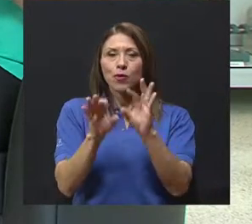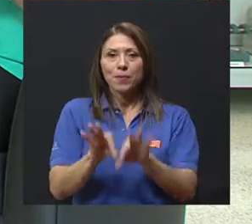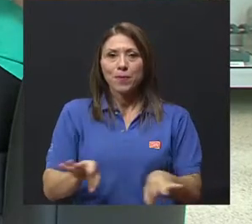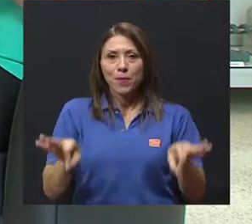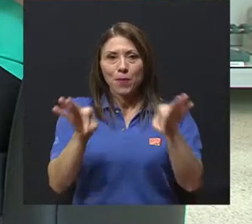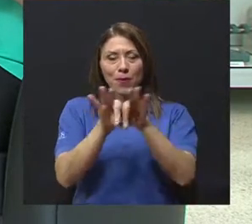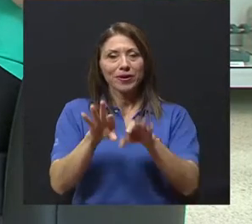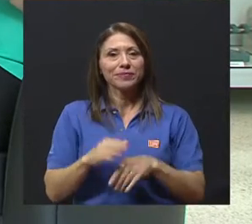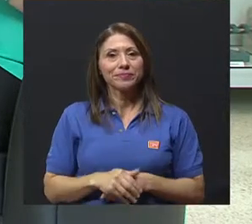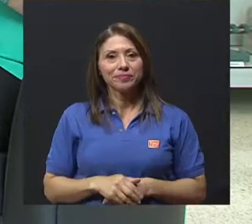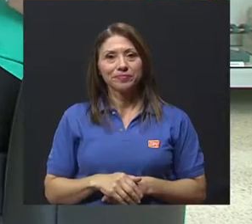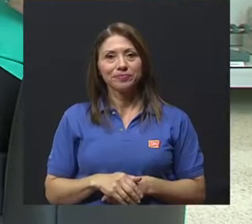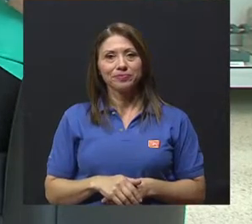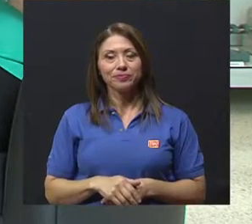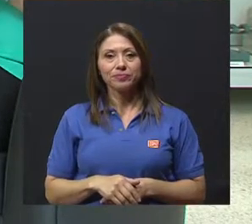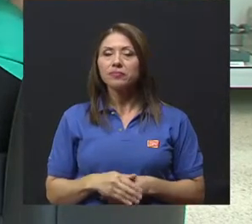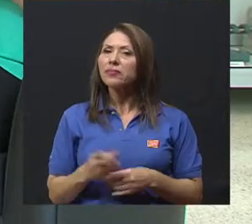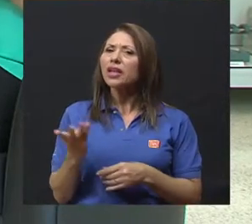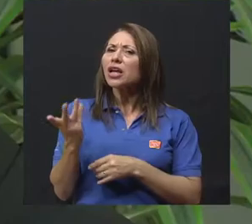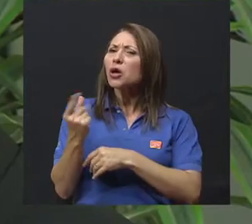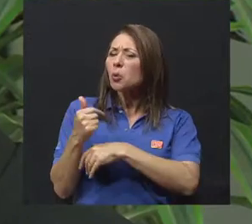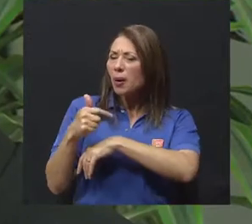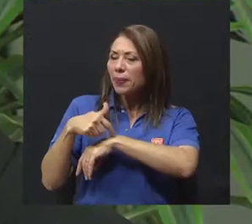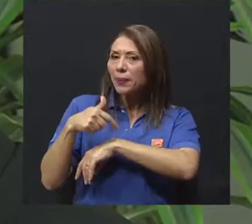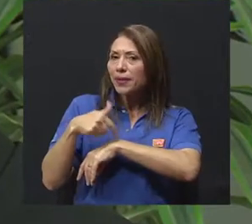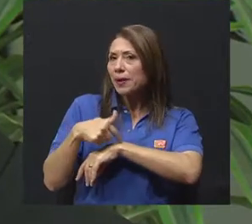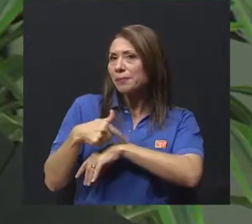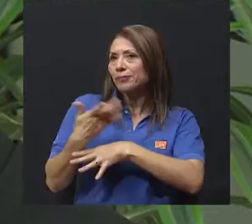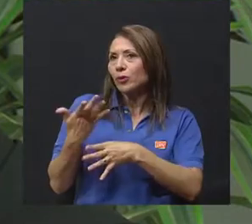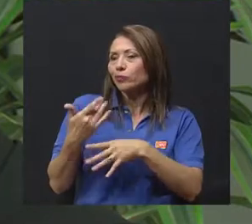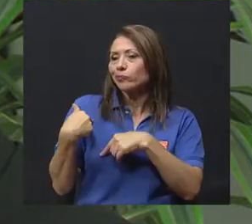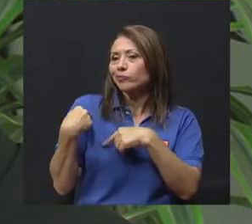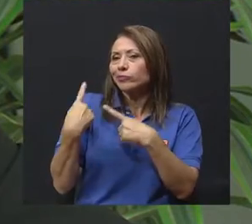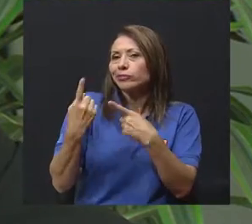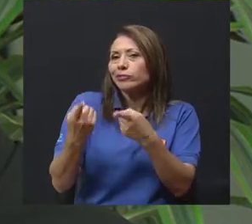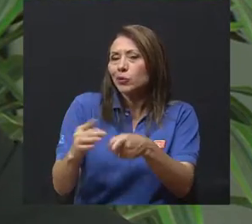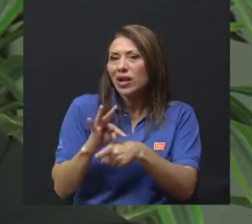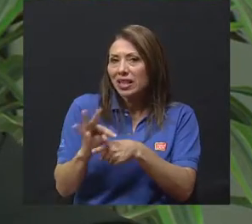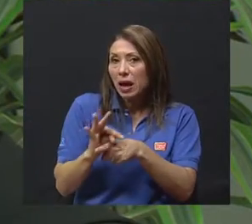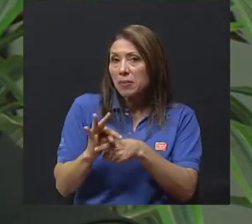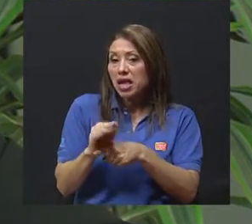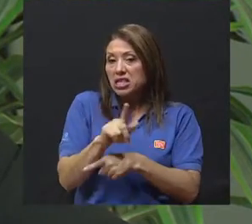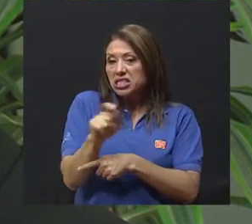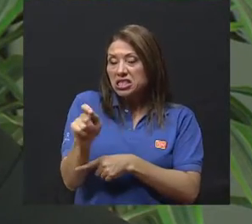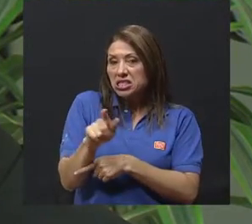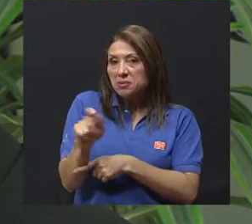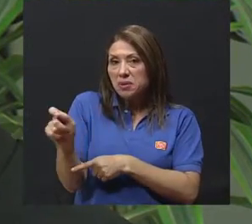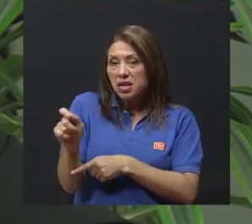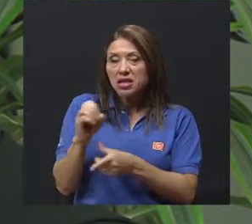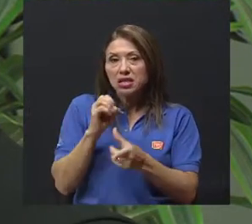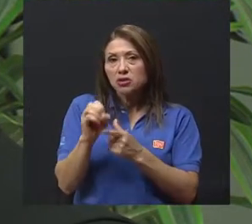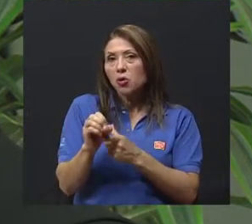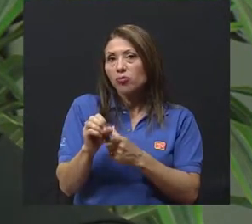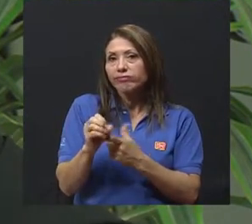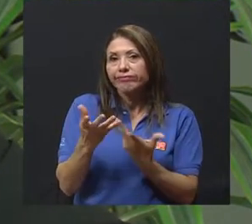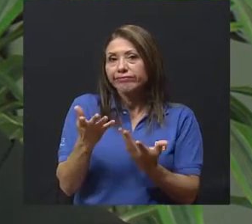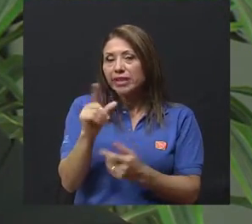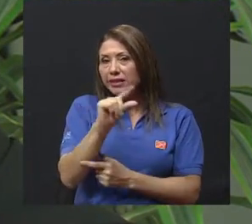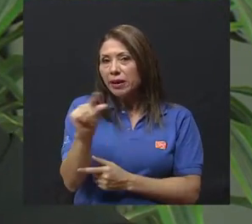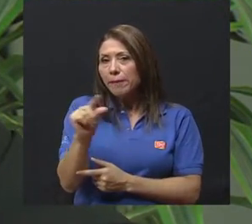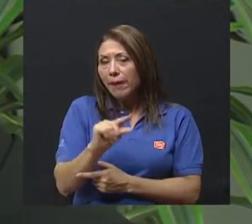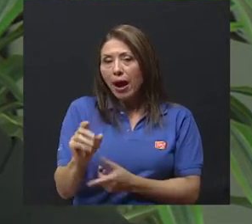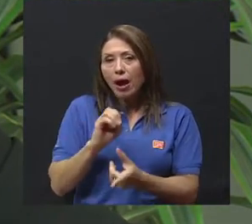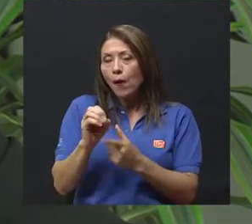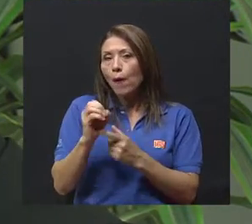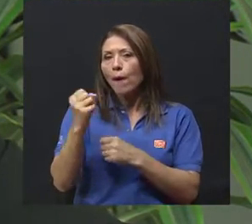muy importante si tú con tu dura normalmente una terapia de estas duras semanas dura meses dura años